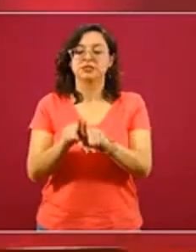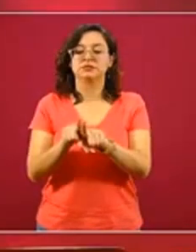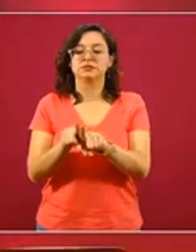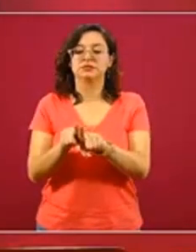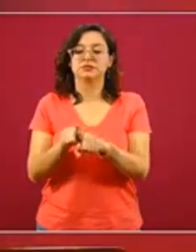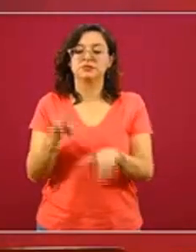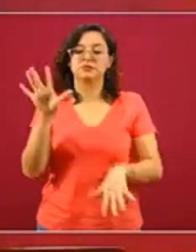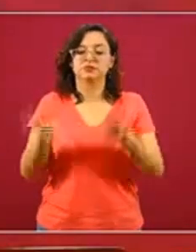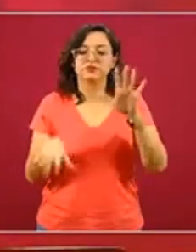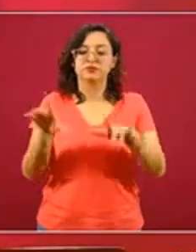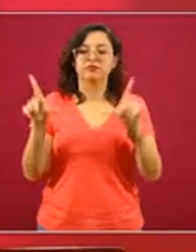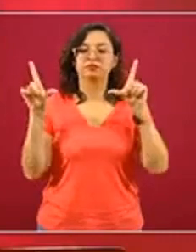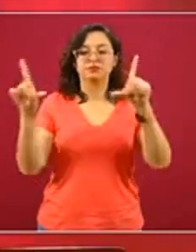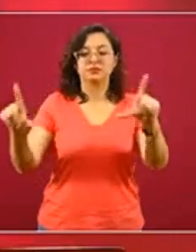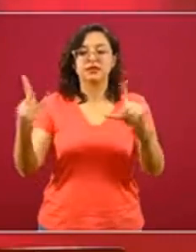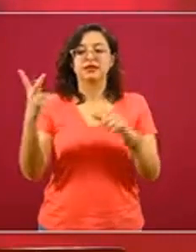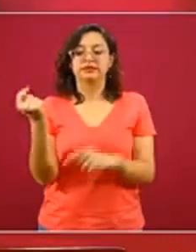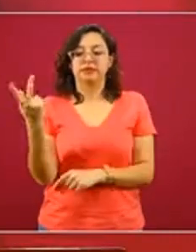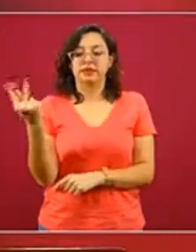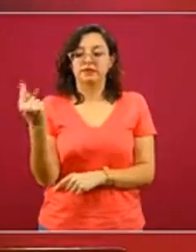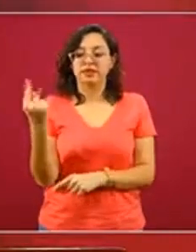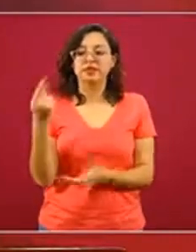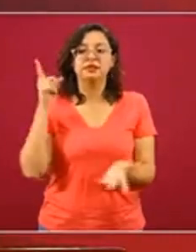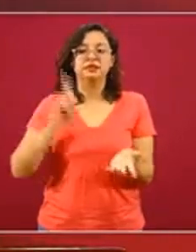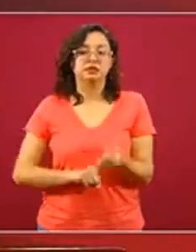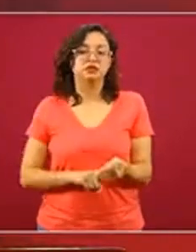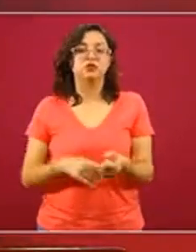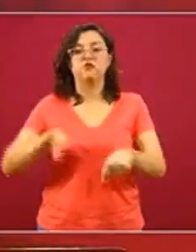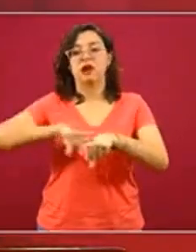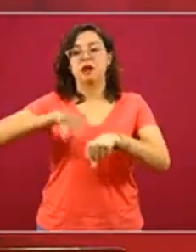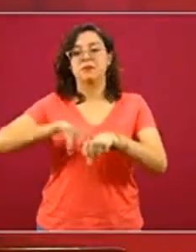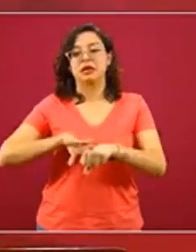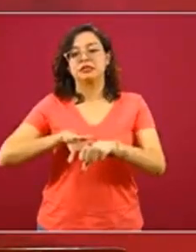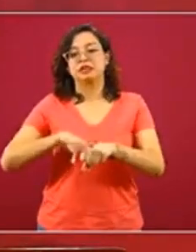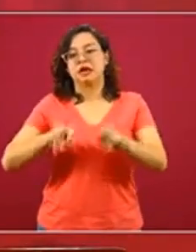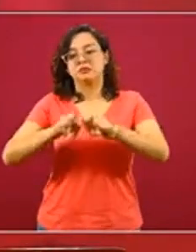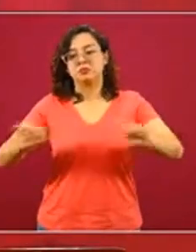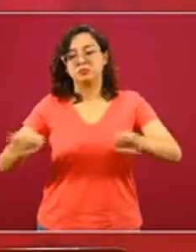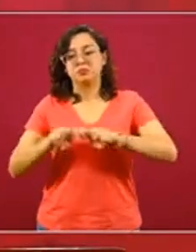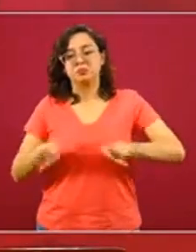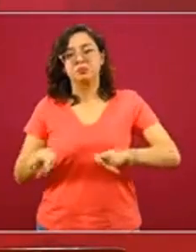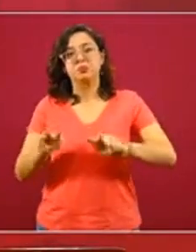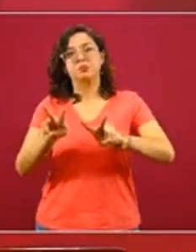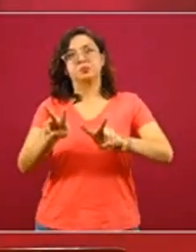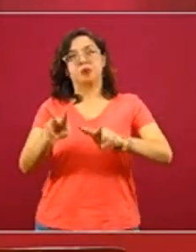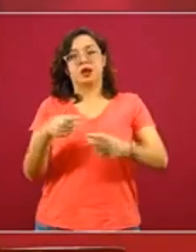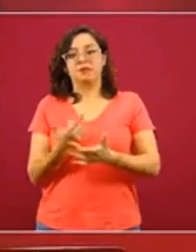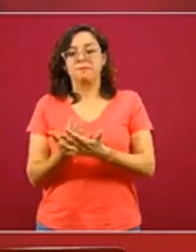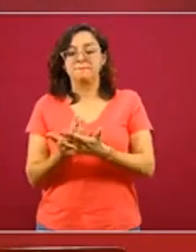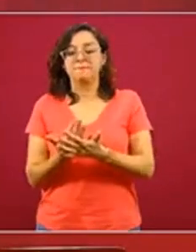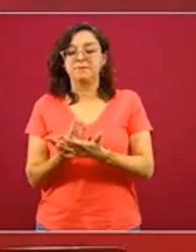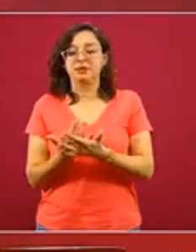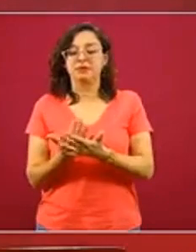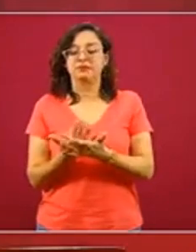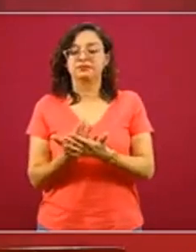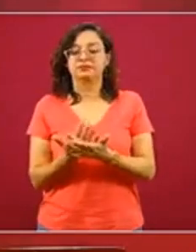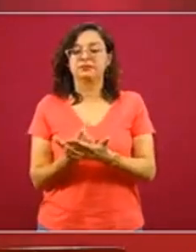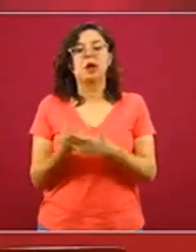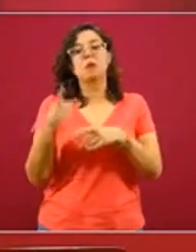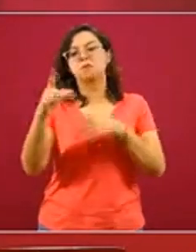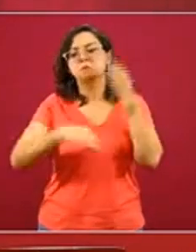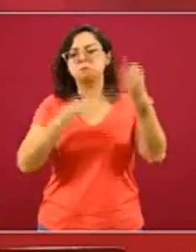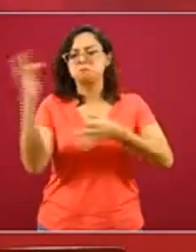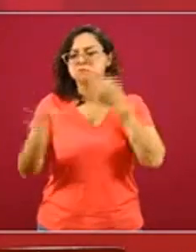hay, pantallas de televisión que hay en las salas de esperas de estos consultorios, generalmente donde transmiten